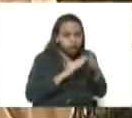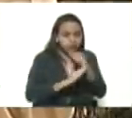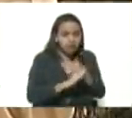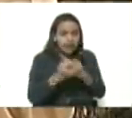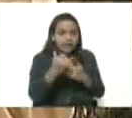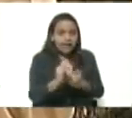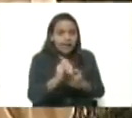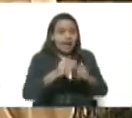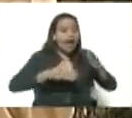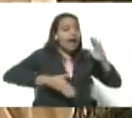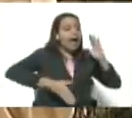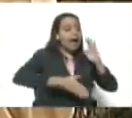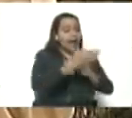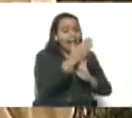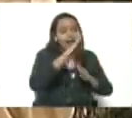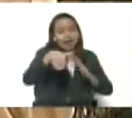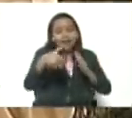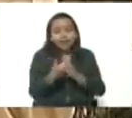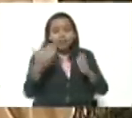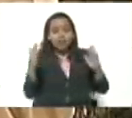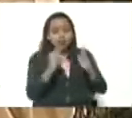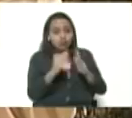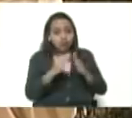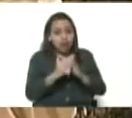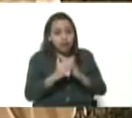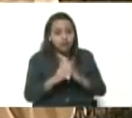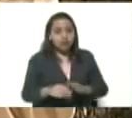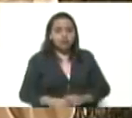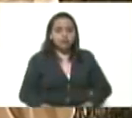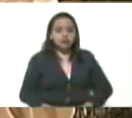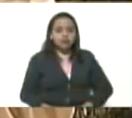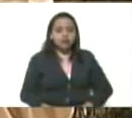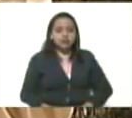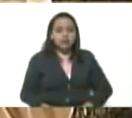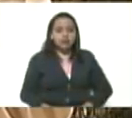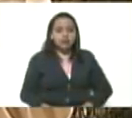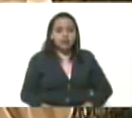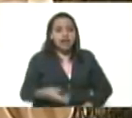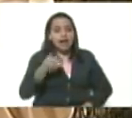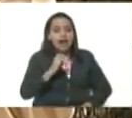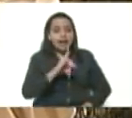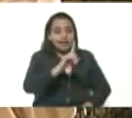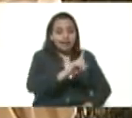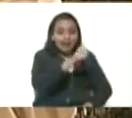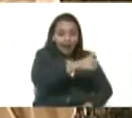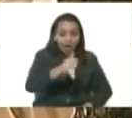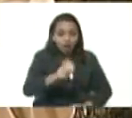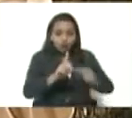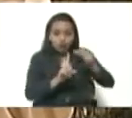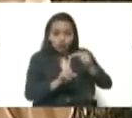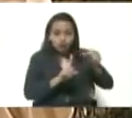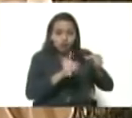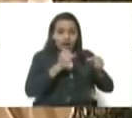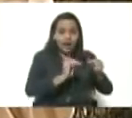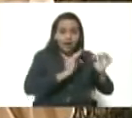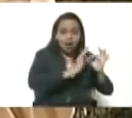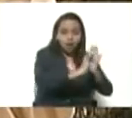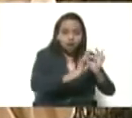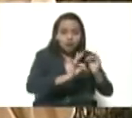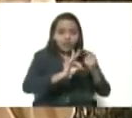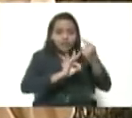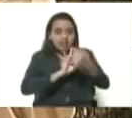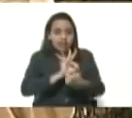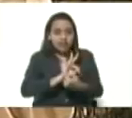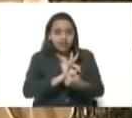desplazaron hacia sus sitios de residencia, sus sitios de procedencia, se supone que cada uno de ellos infecta tres